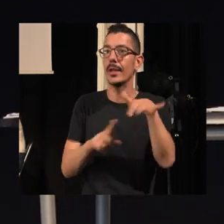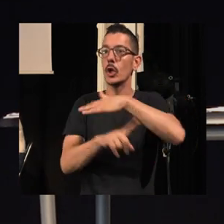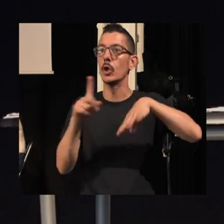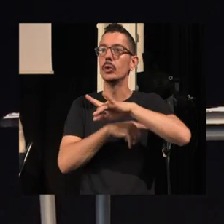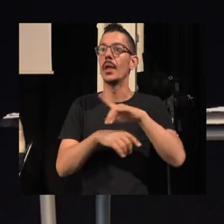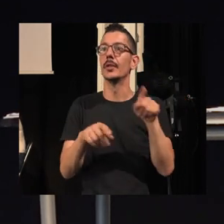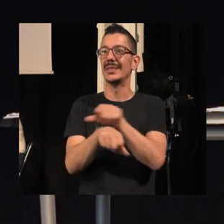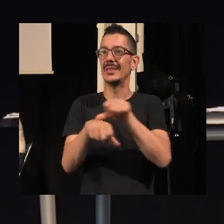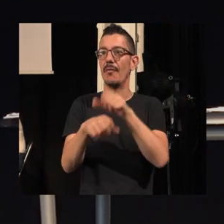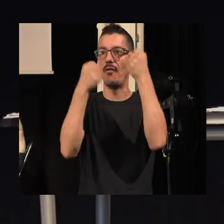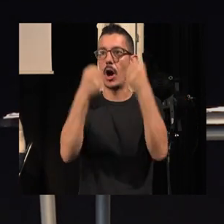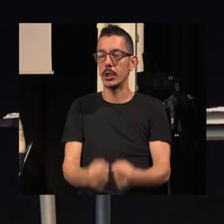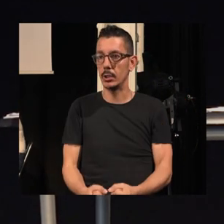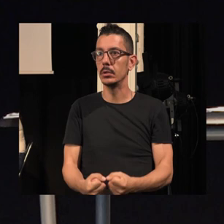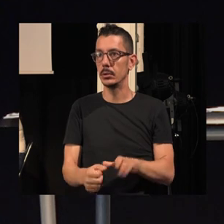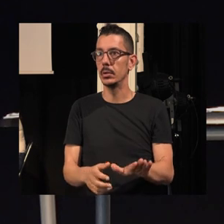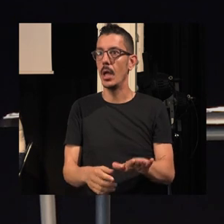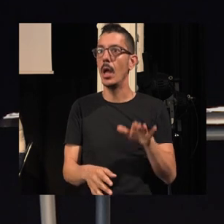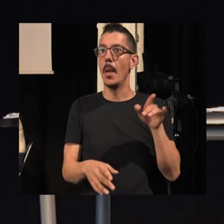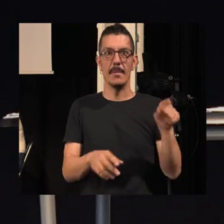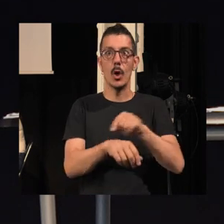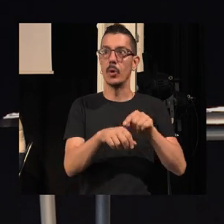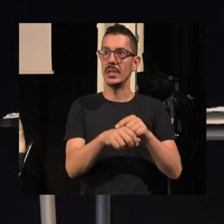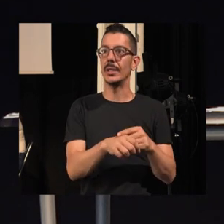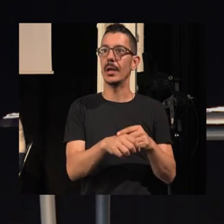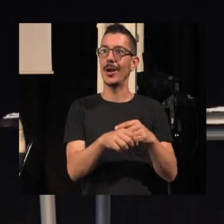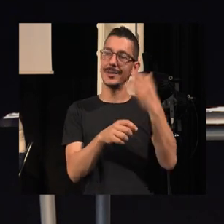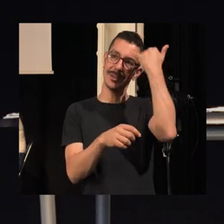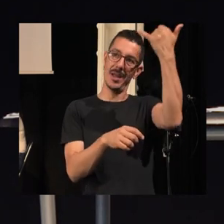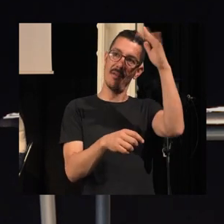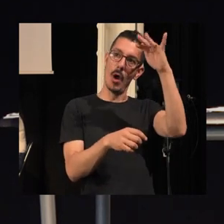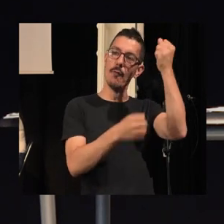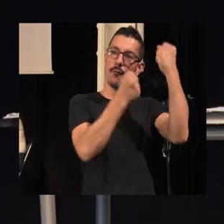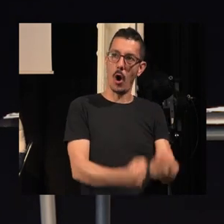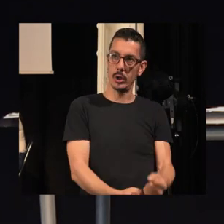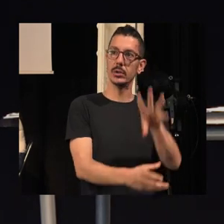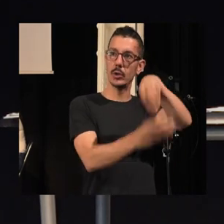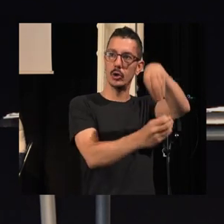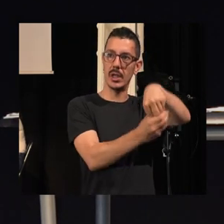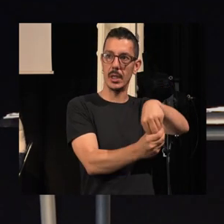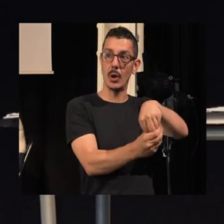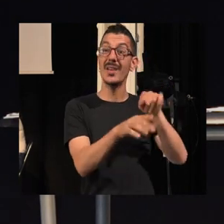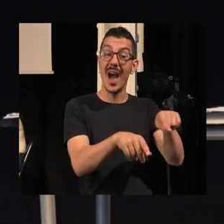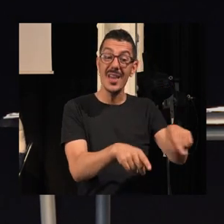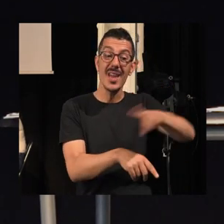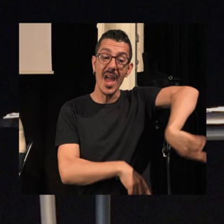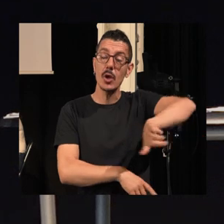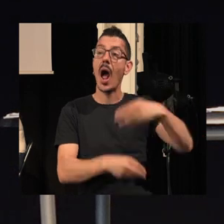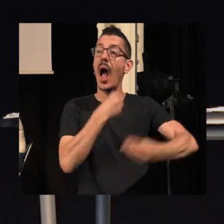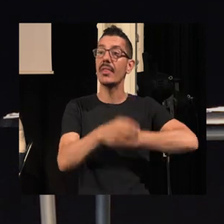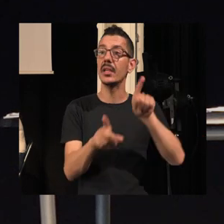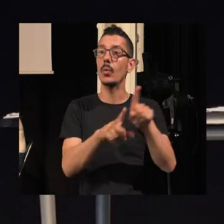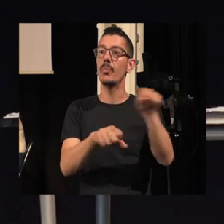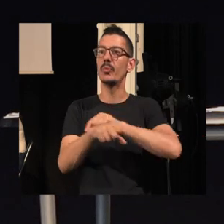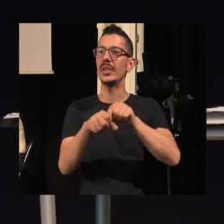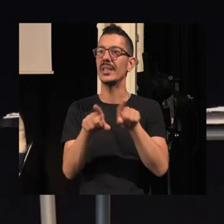muy estigmatizados, pero altamente politizados. Y yo creo que desde ahí se está haciendo una política crítica muy